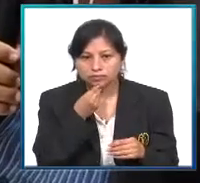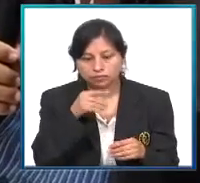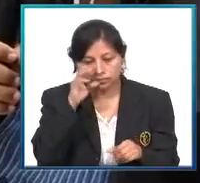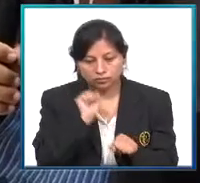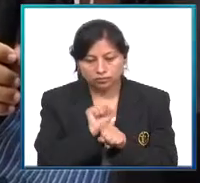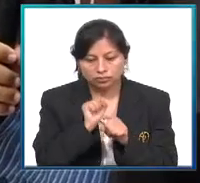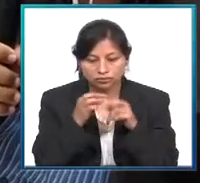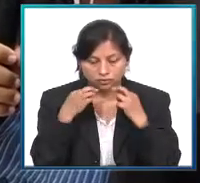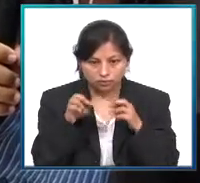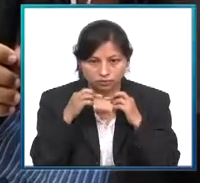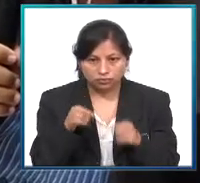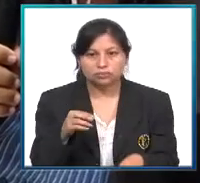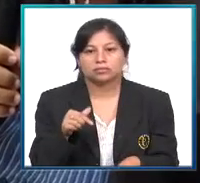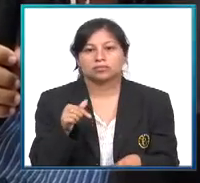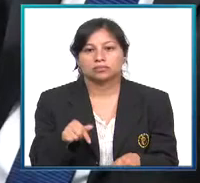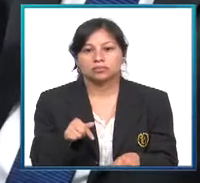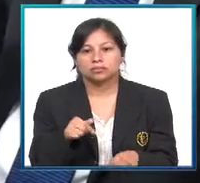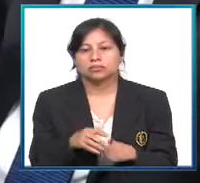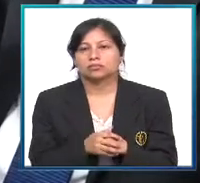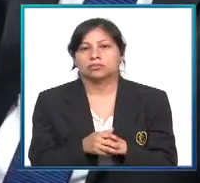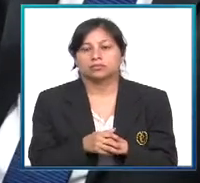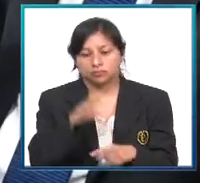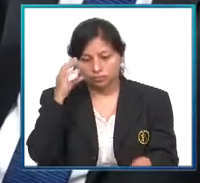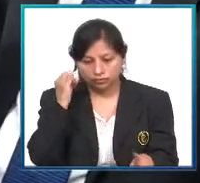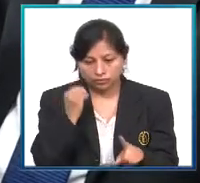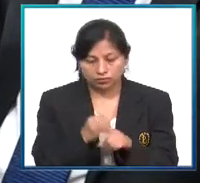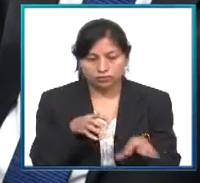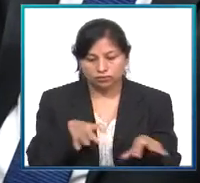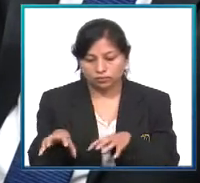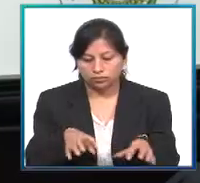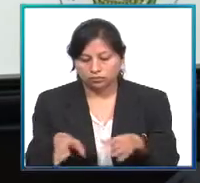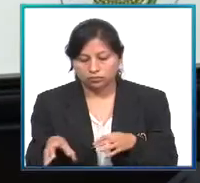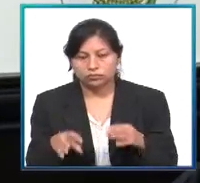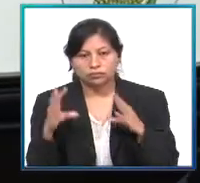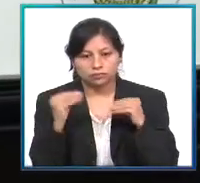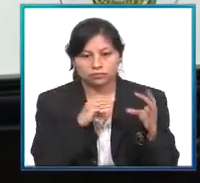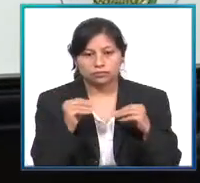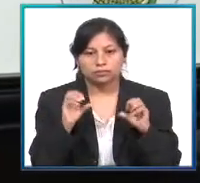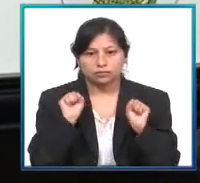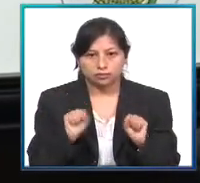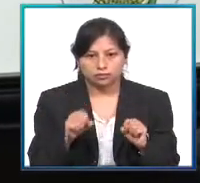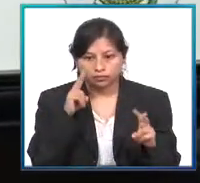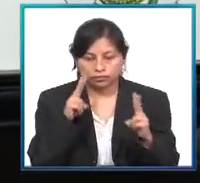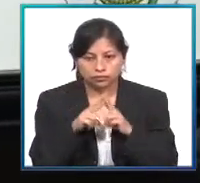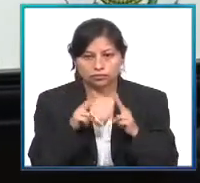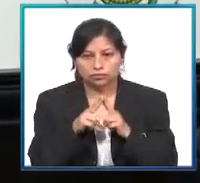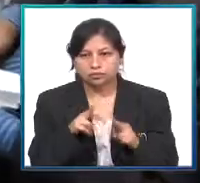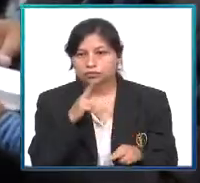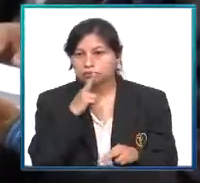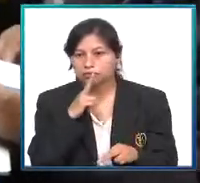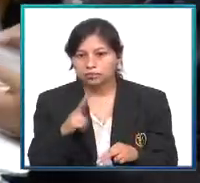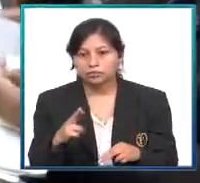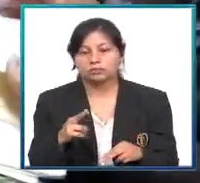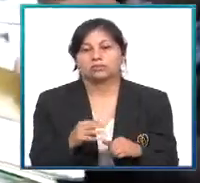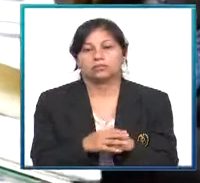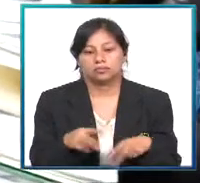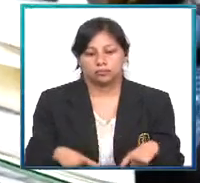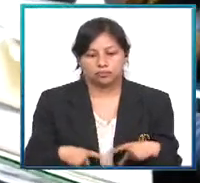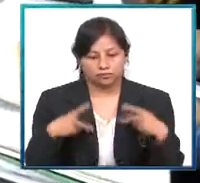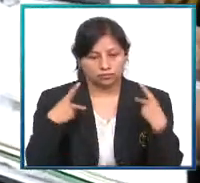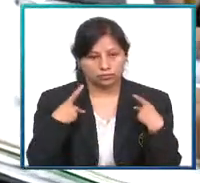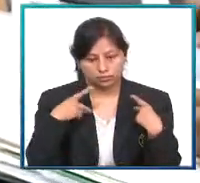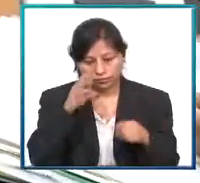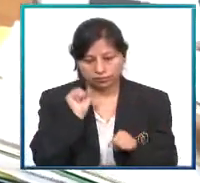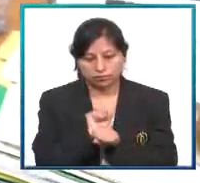Empleados Públicos de Guatemala, ADESTEJU. El objetivo de la actividad fue dialogar para poder encontrar una solución a la situación que viven